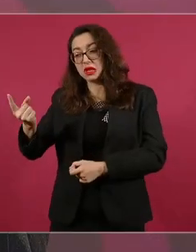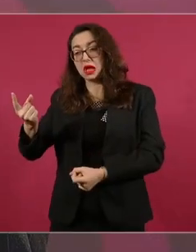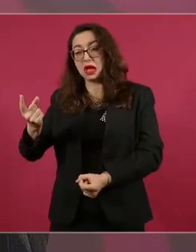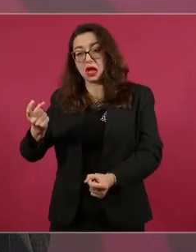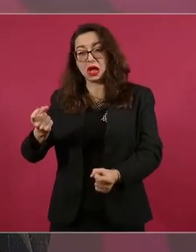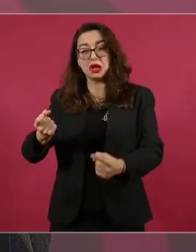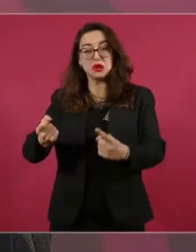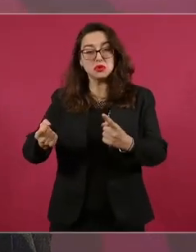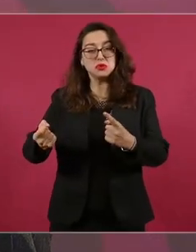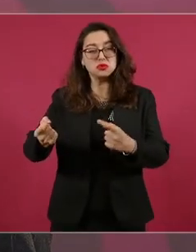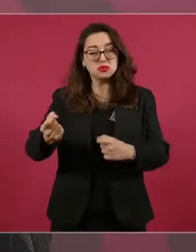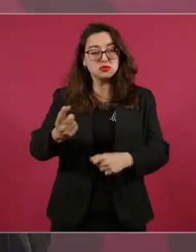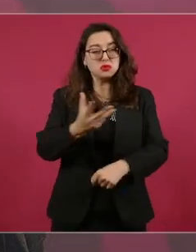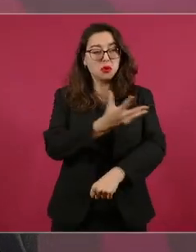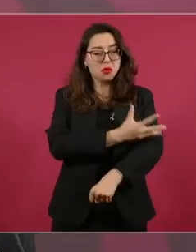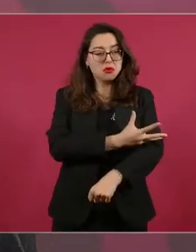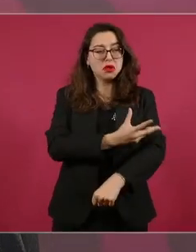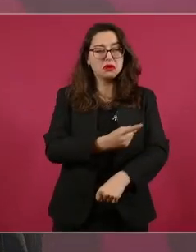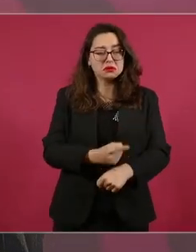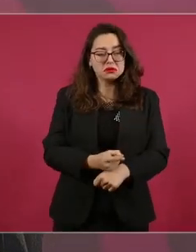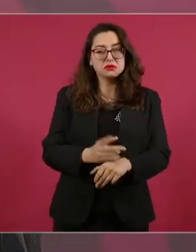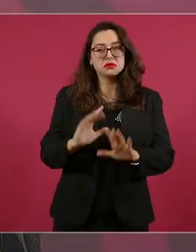magistrados, me consta, de ministros,